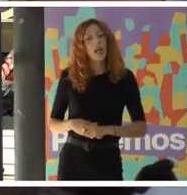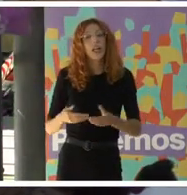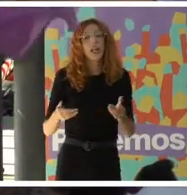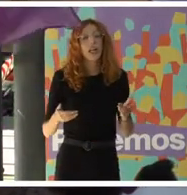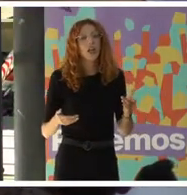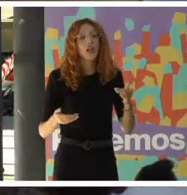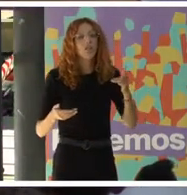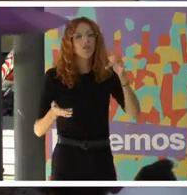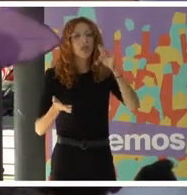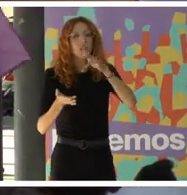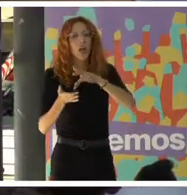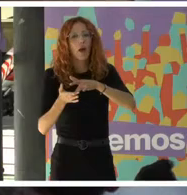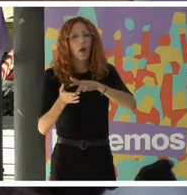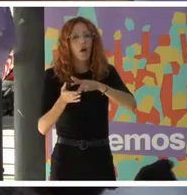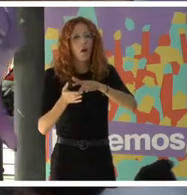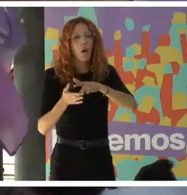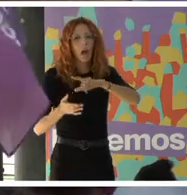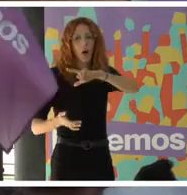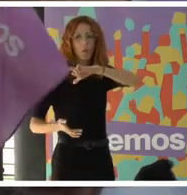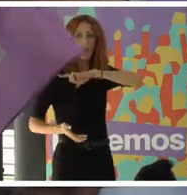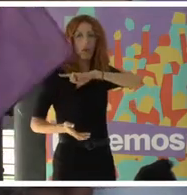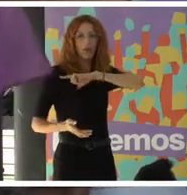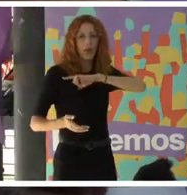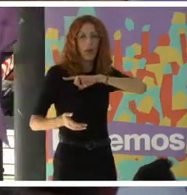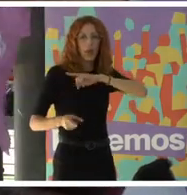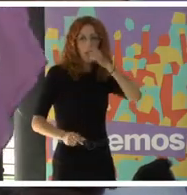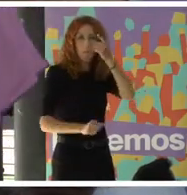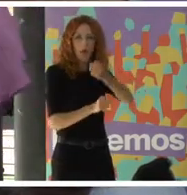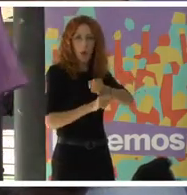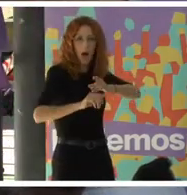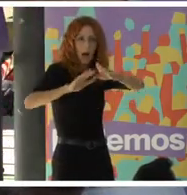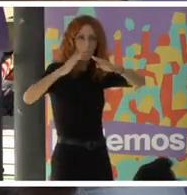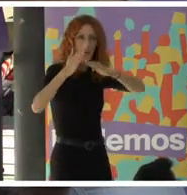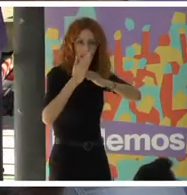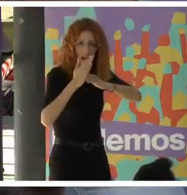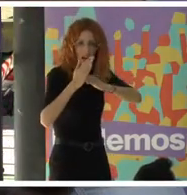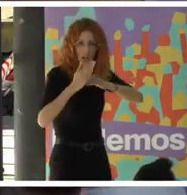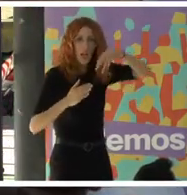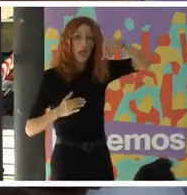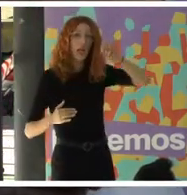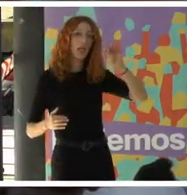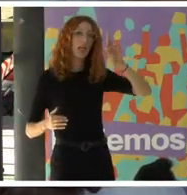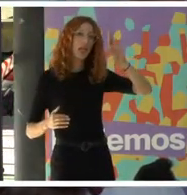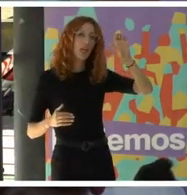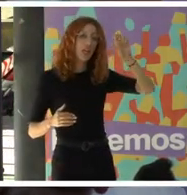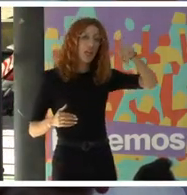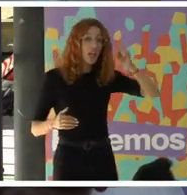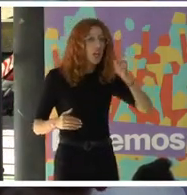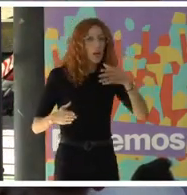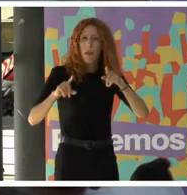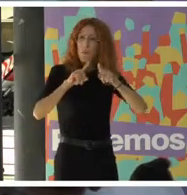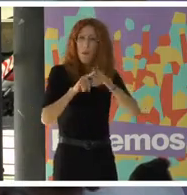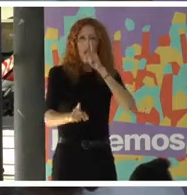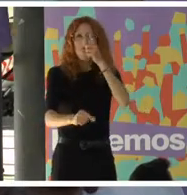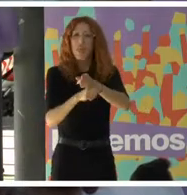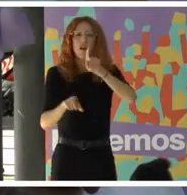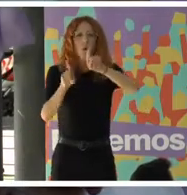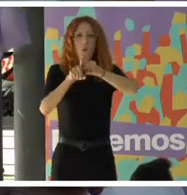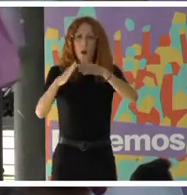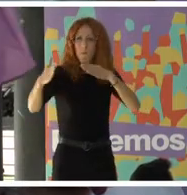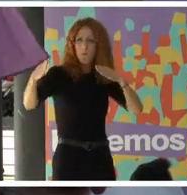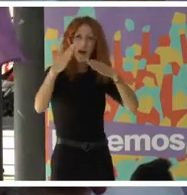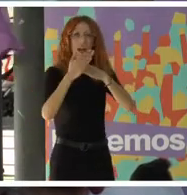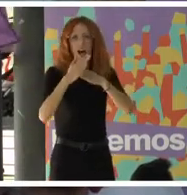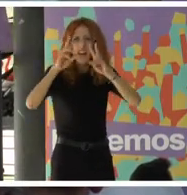llegó la comandanta y mandó a parar. Y nuestra Irene va a mandar parar a todos los señores de